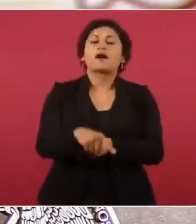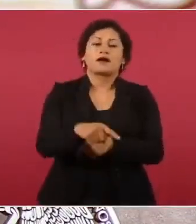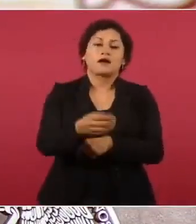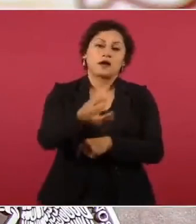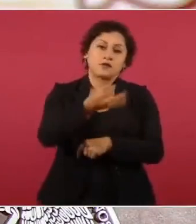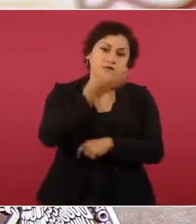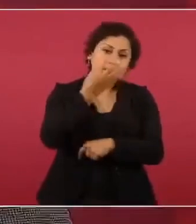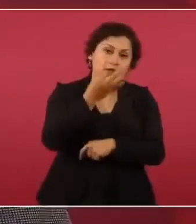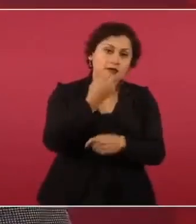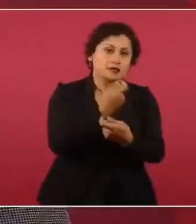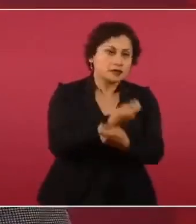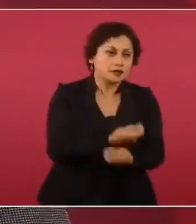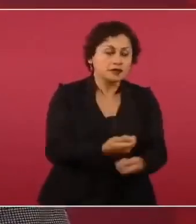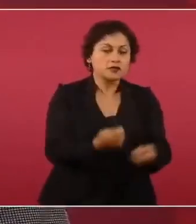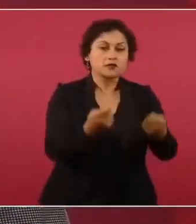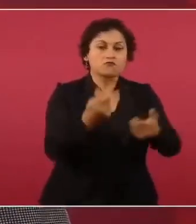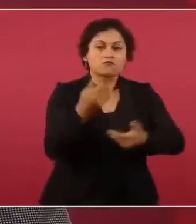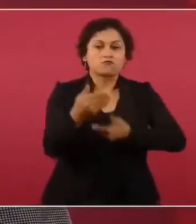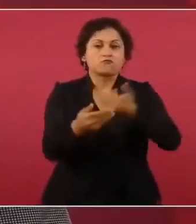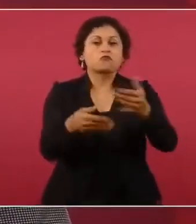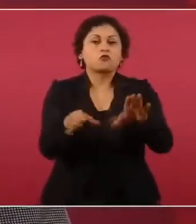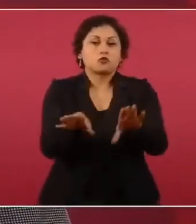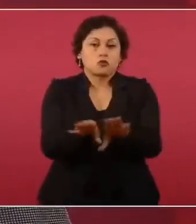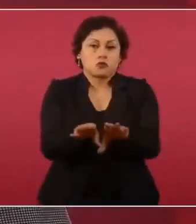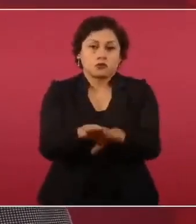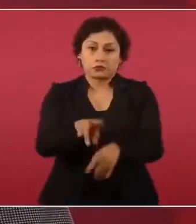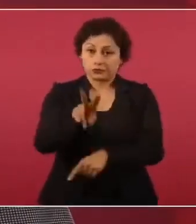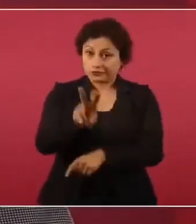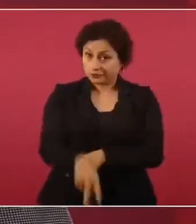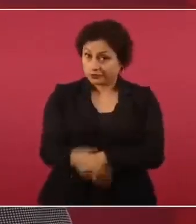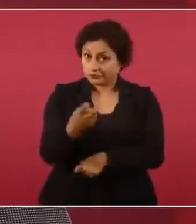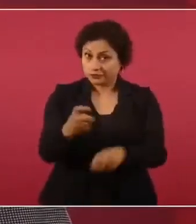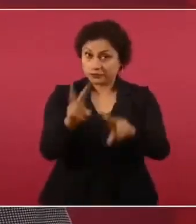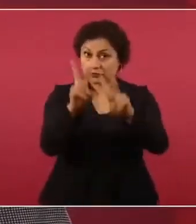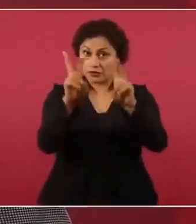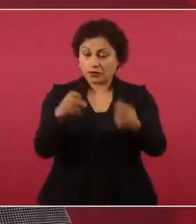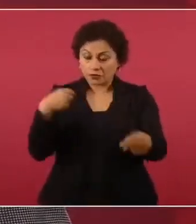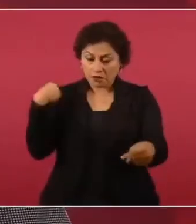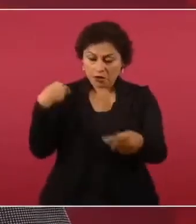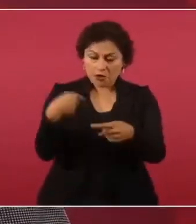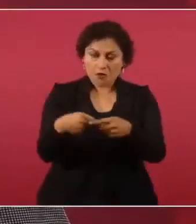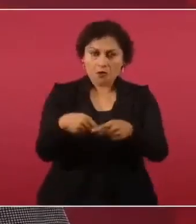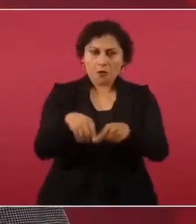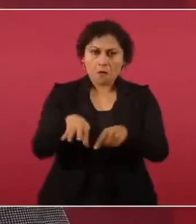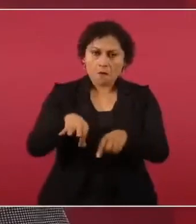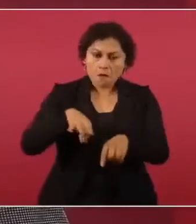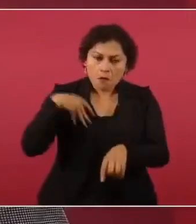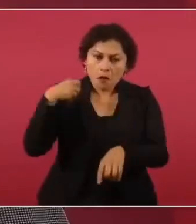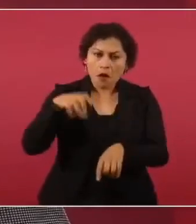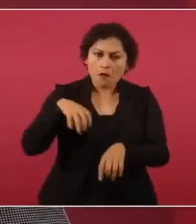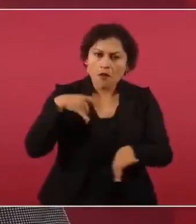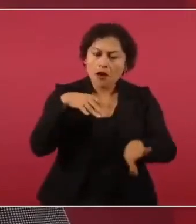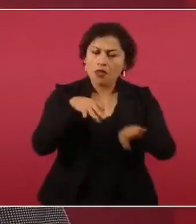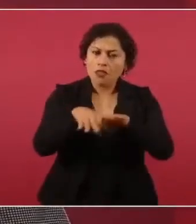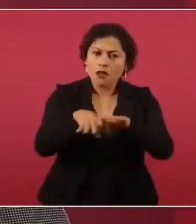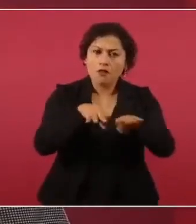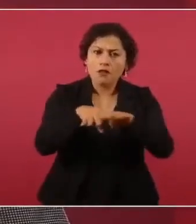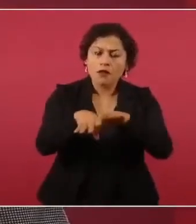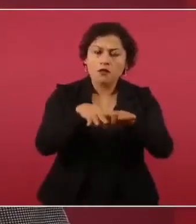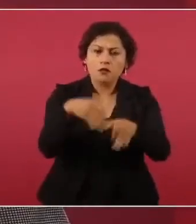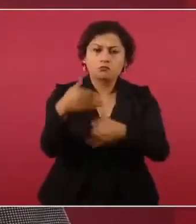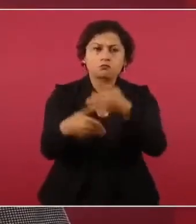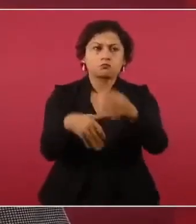realmente es algo logrado con mucho interés, con mucho trabajo y con la participación de